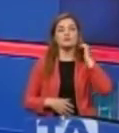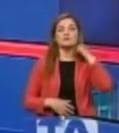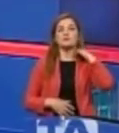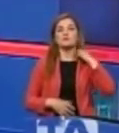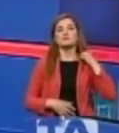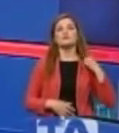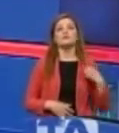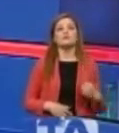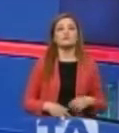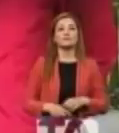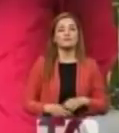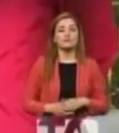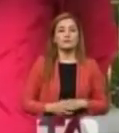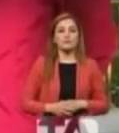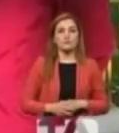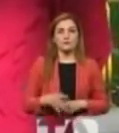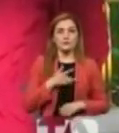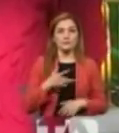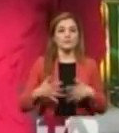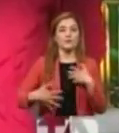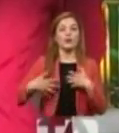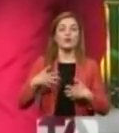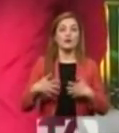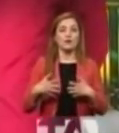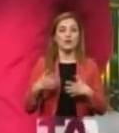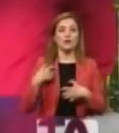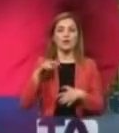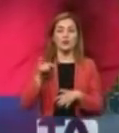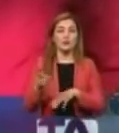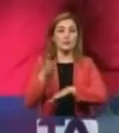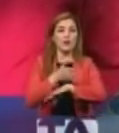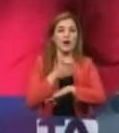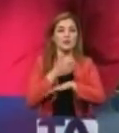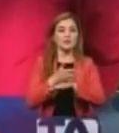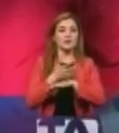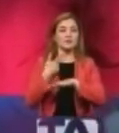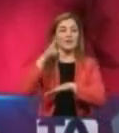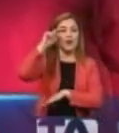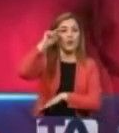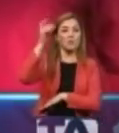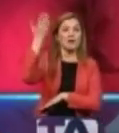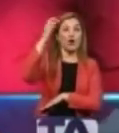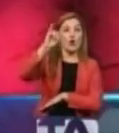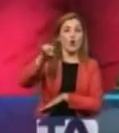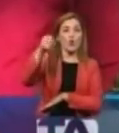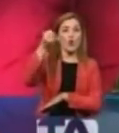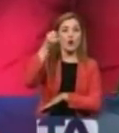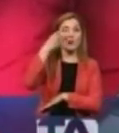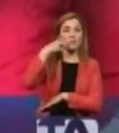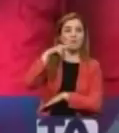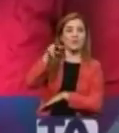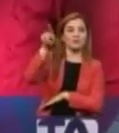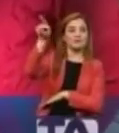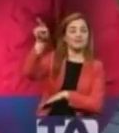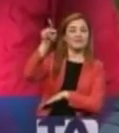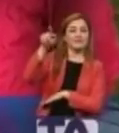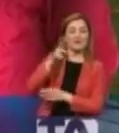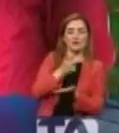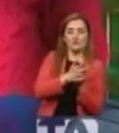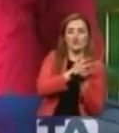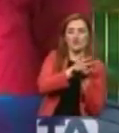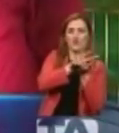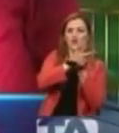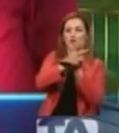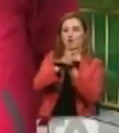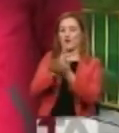Indignado, Gisela, porque como les consta a ustedes, nosotros estuvimos en la cobertura el pasado jueves y vimos cómo cuando llegó esta